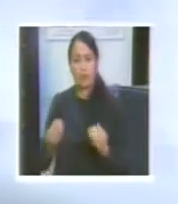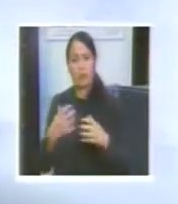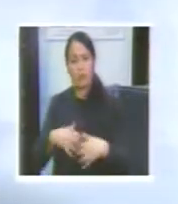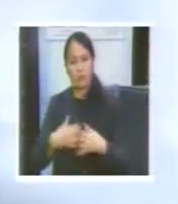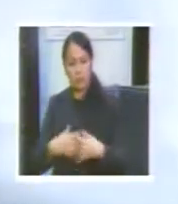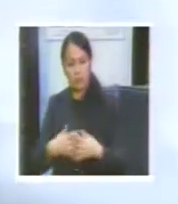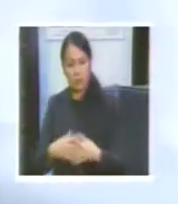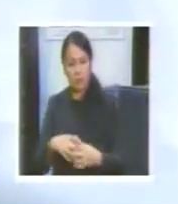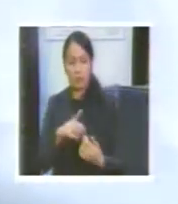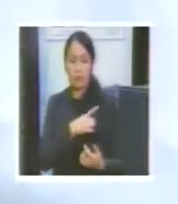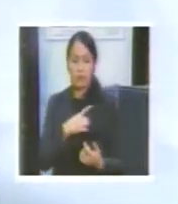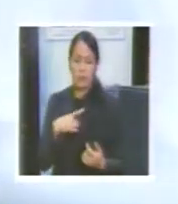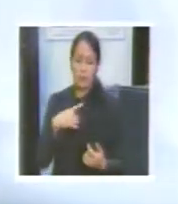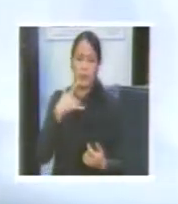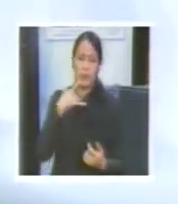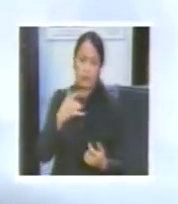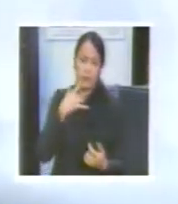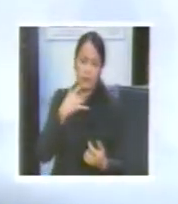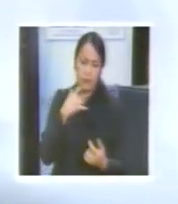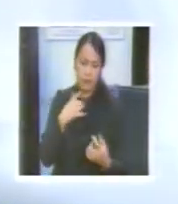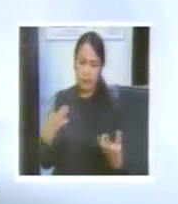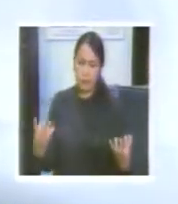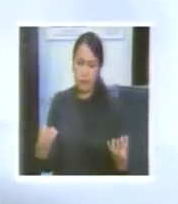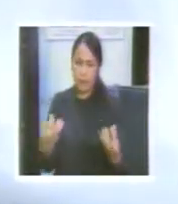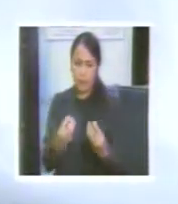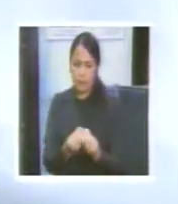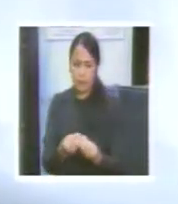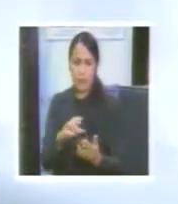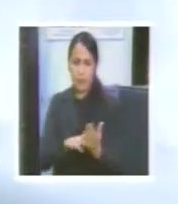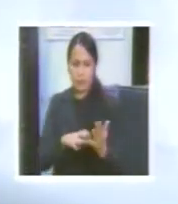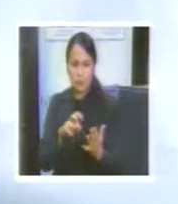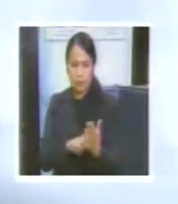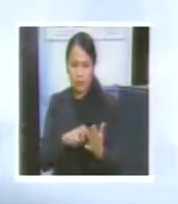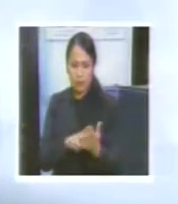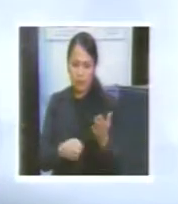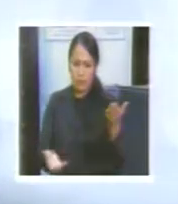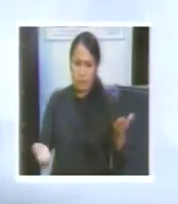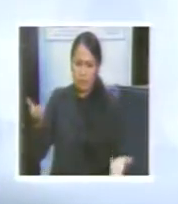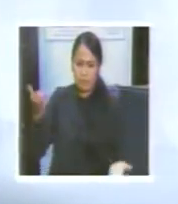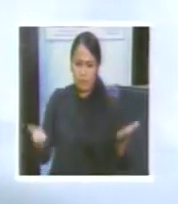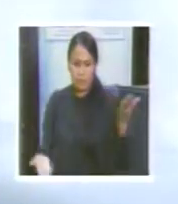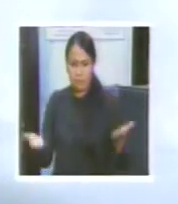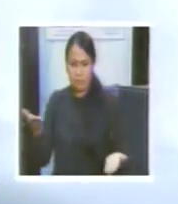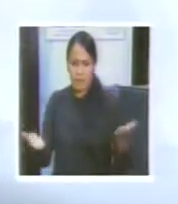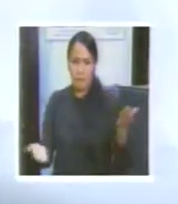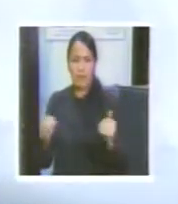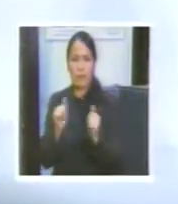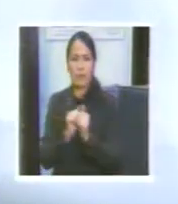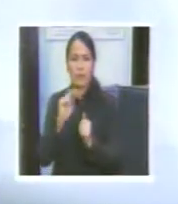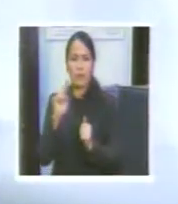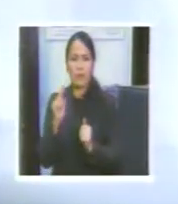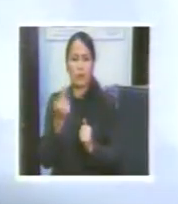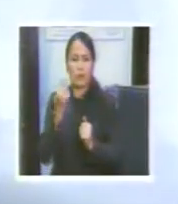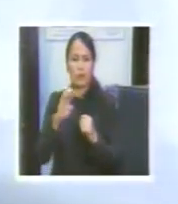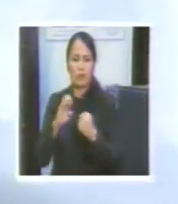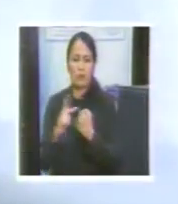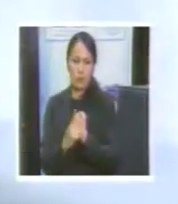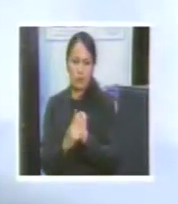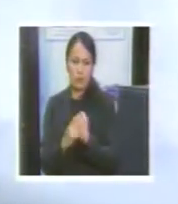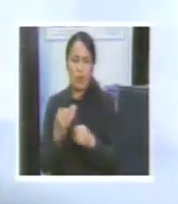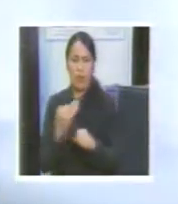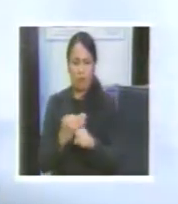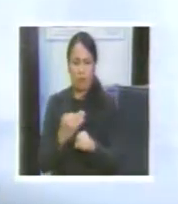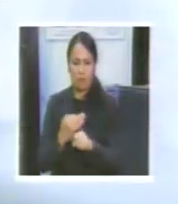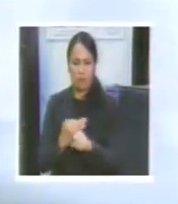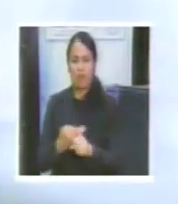deben realizar un gran esfuerzo conjunto para corregir el desequilibrio del actual intercambio comercial con la Unión Europea. Tenemos déficit